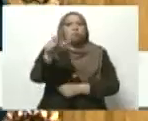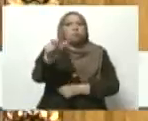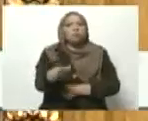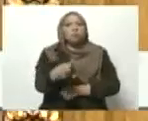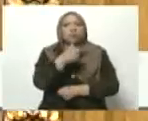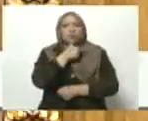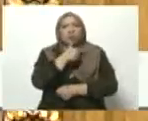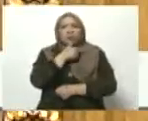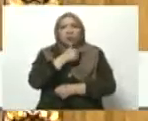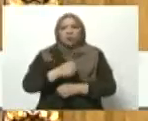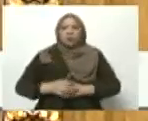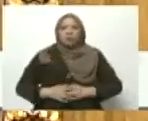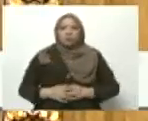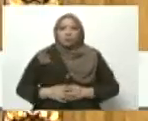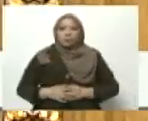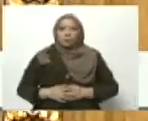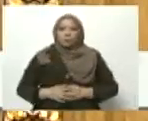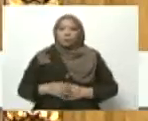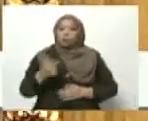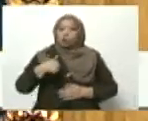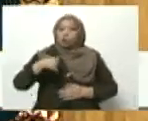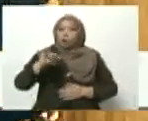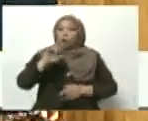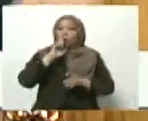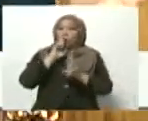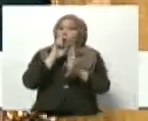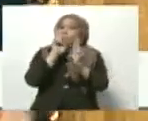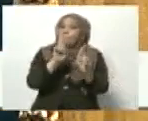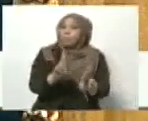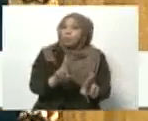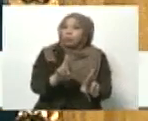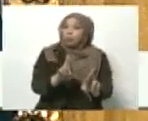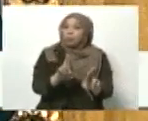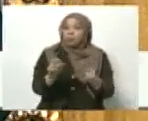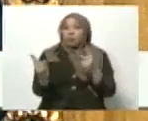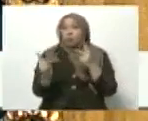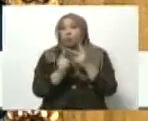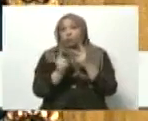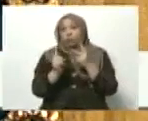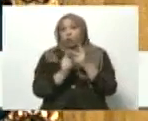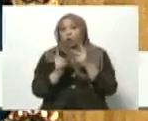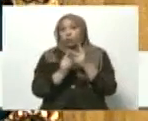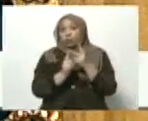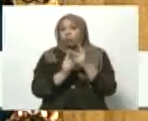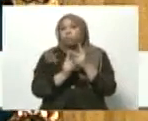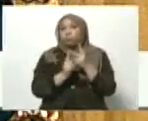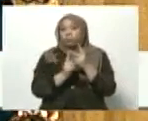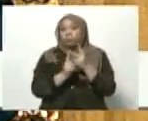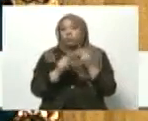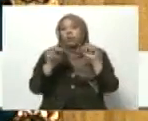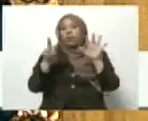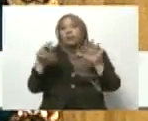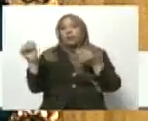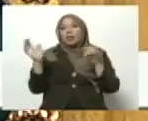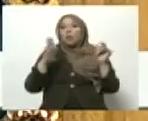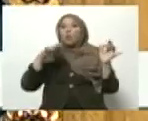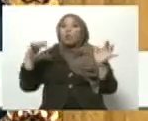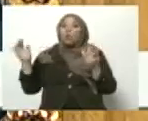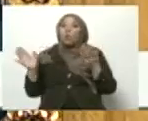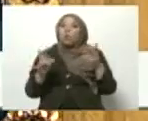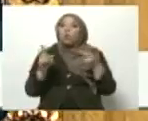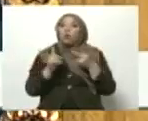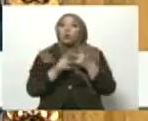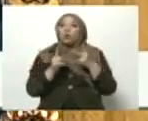Pero yo le pongo a ustedes que consideren este segundo dato, que no está en ninguno de esos libros. El 7 de marzo en la mañana hubo